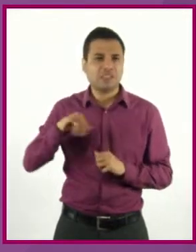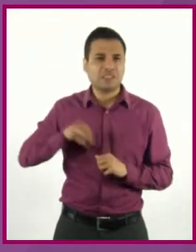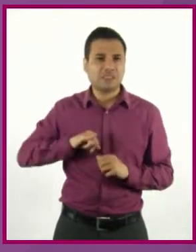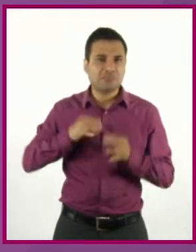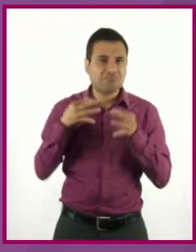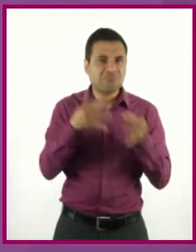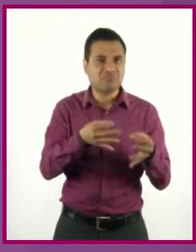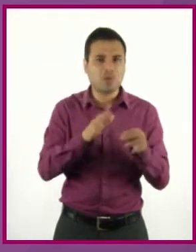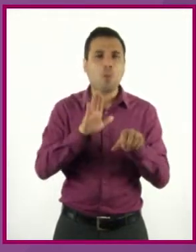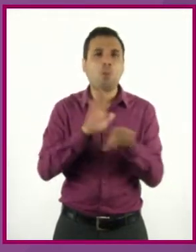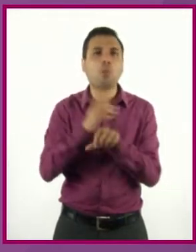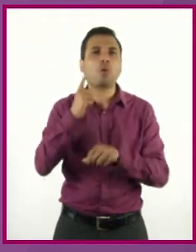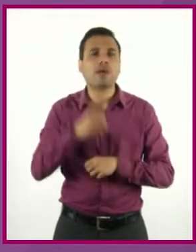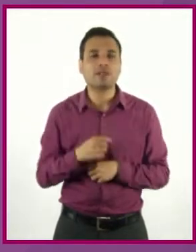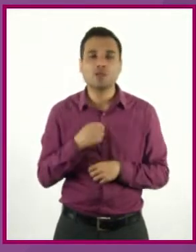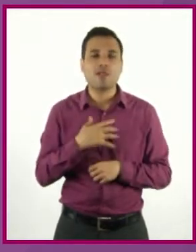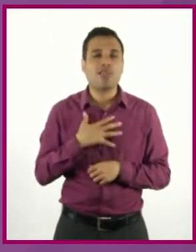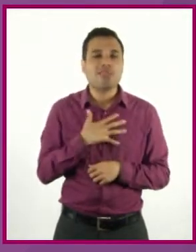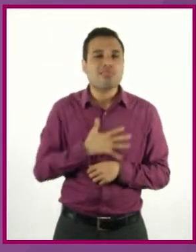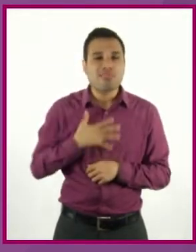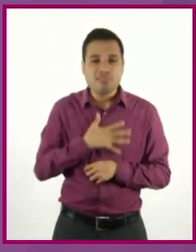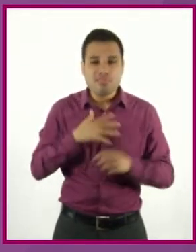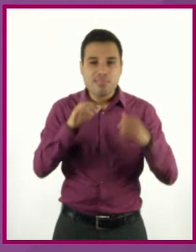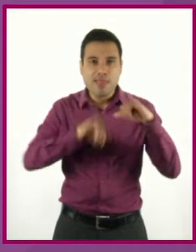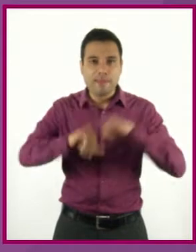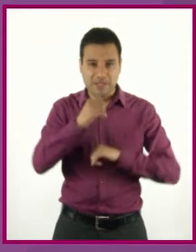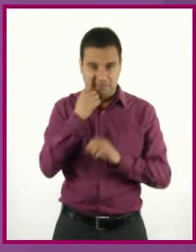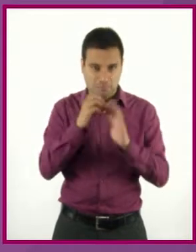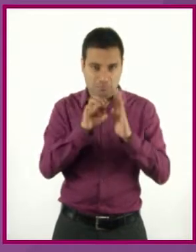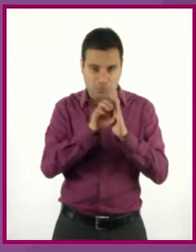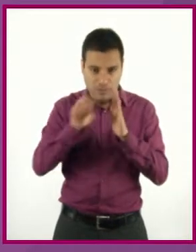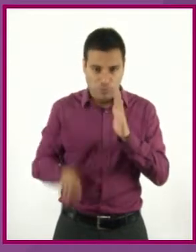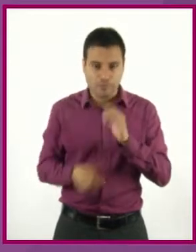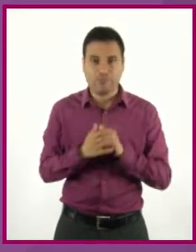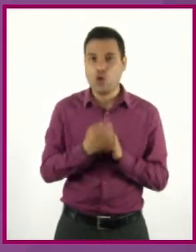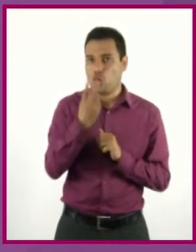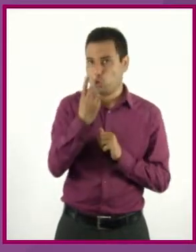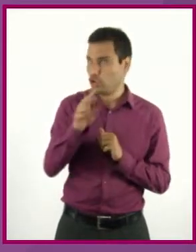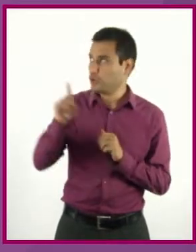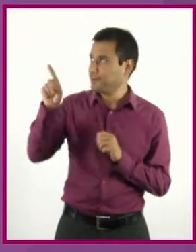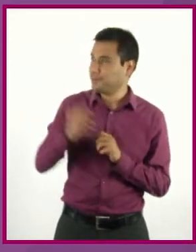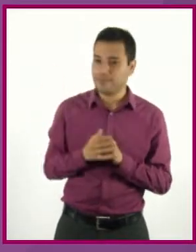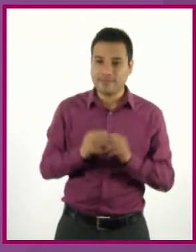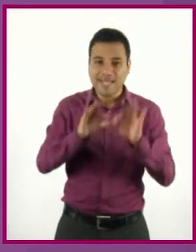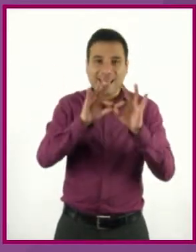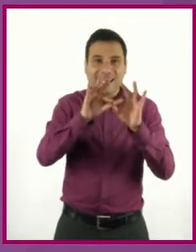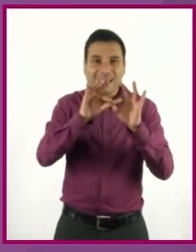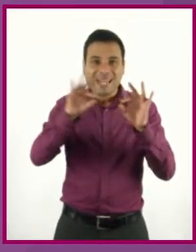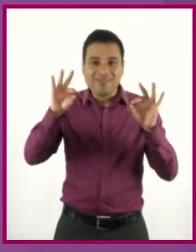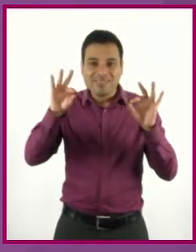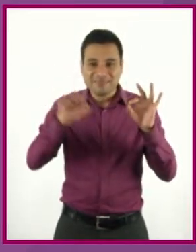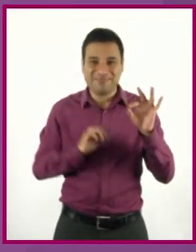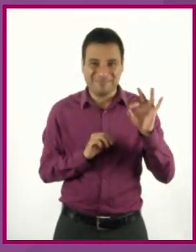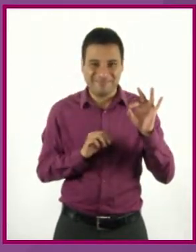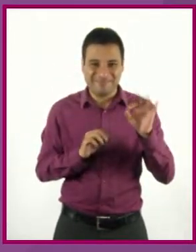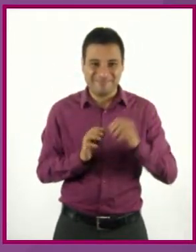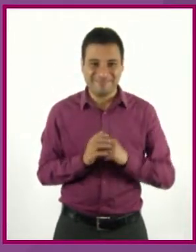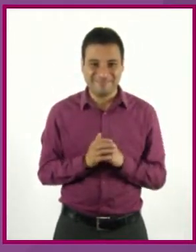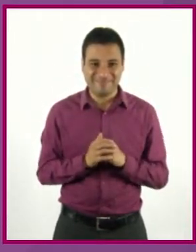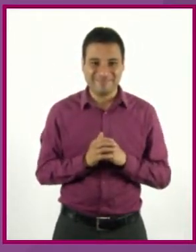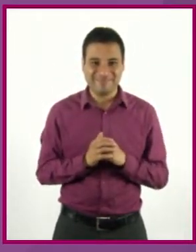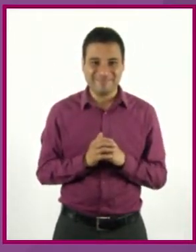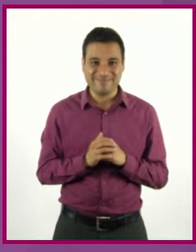con un experimento muy sencillo. Cuando junto estos cables conectados a las terminales de